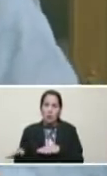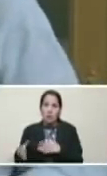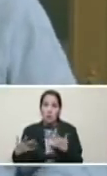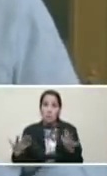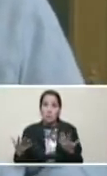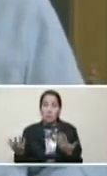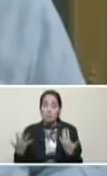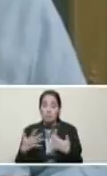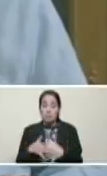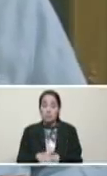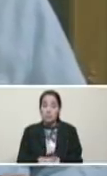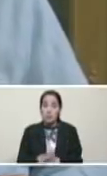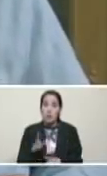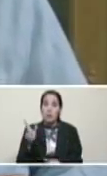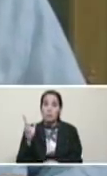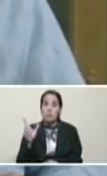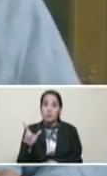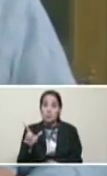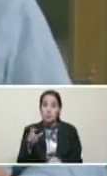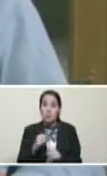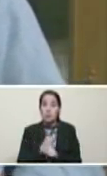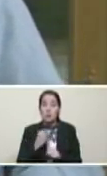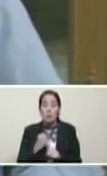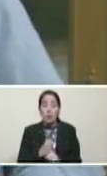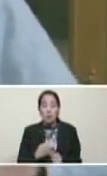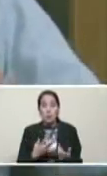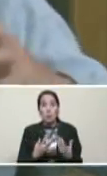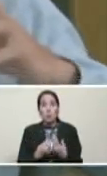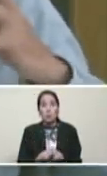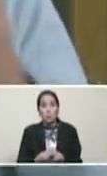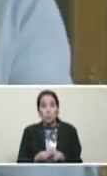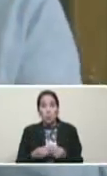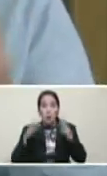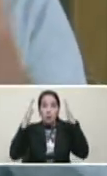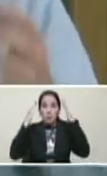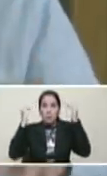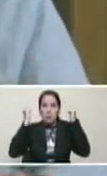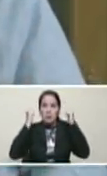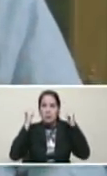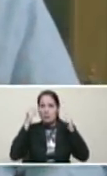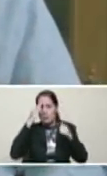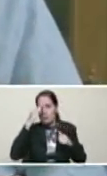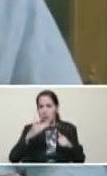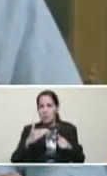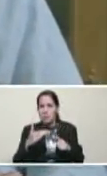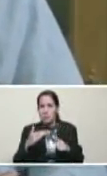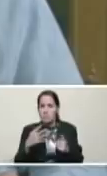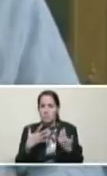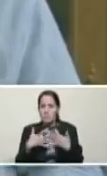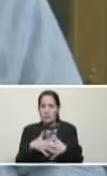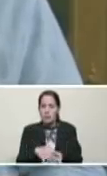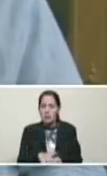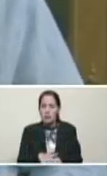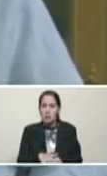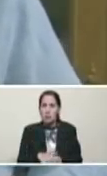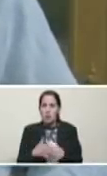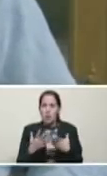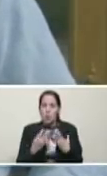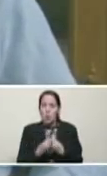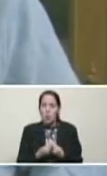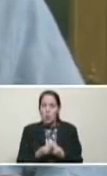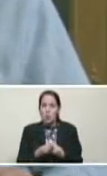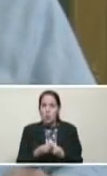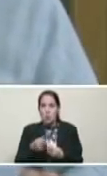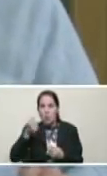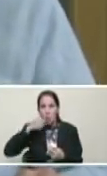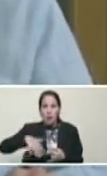del partido socialista unido de venezuela la incorporación de la milicia integrándose de manera plena con nuestros campesinos nuestras